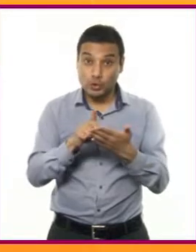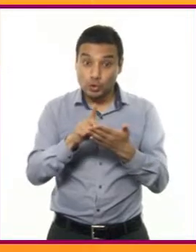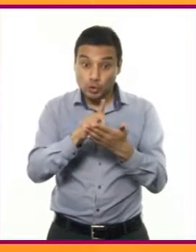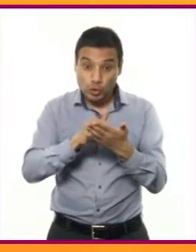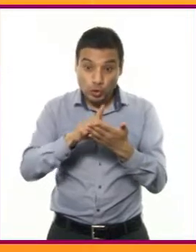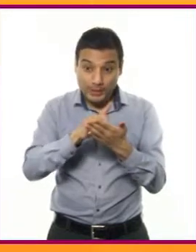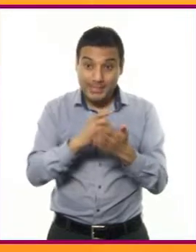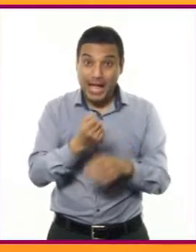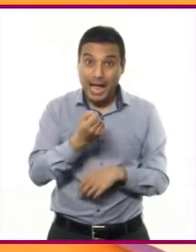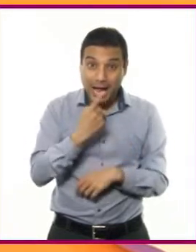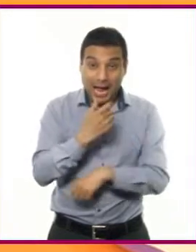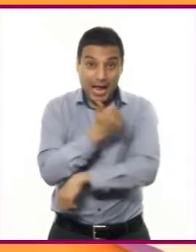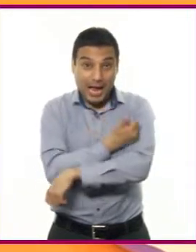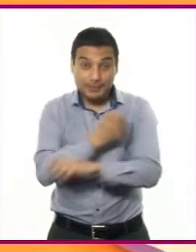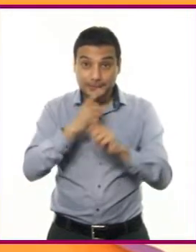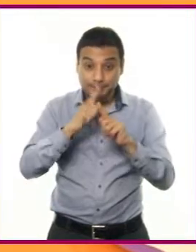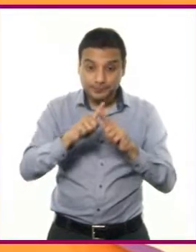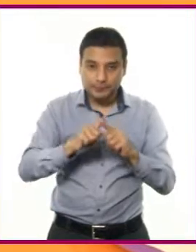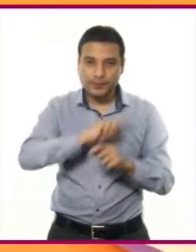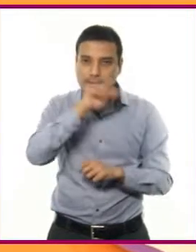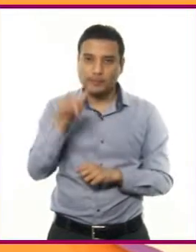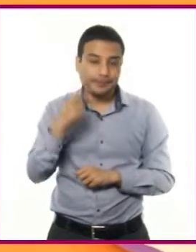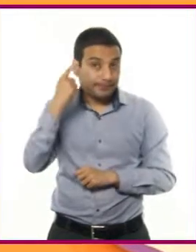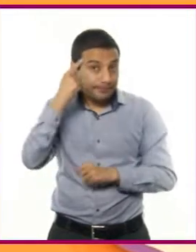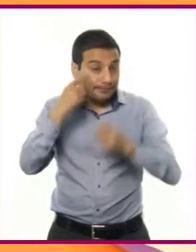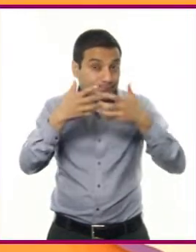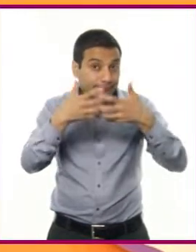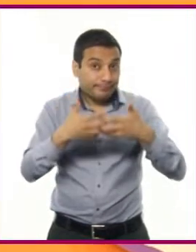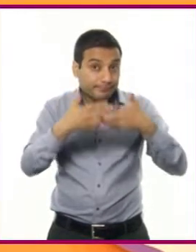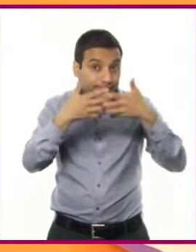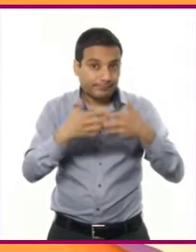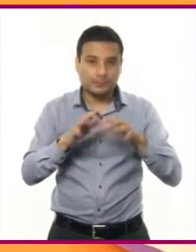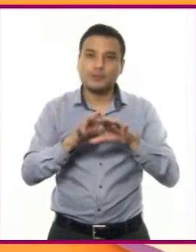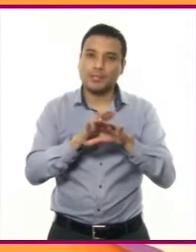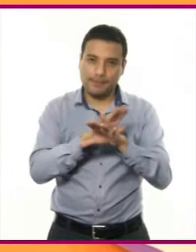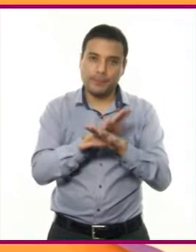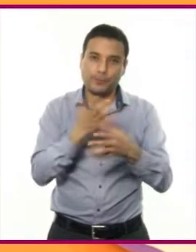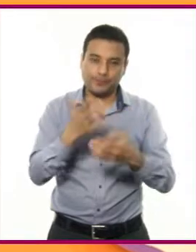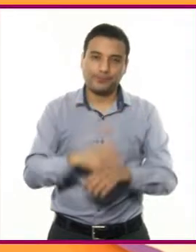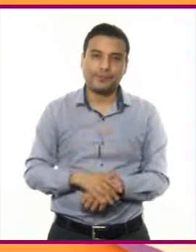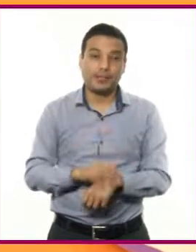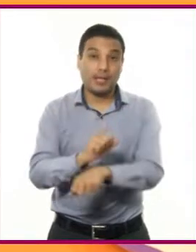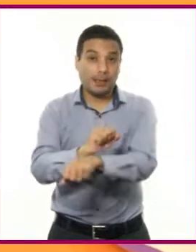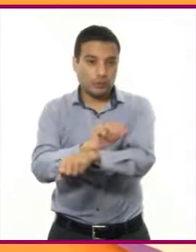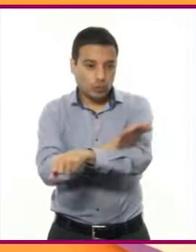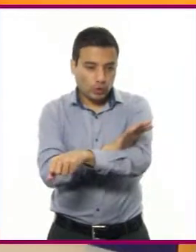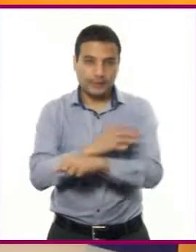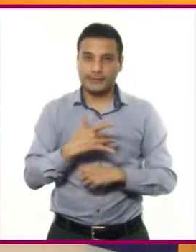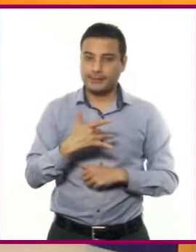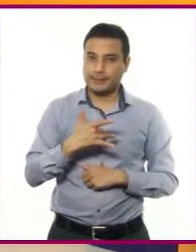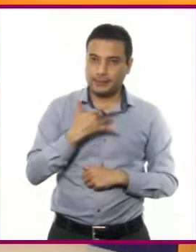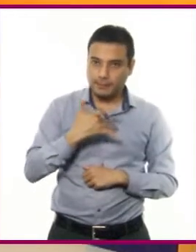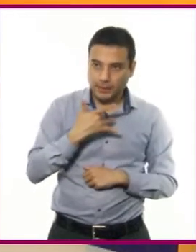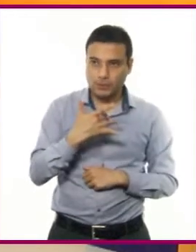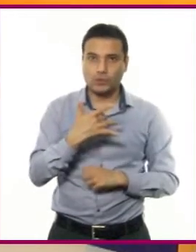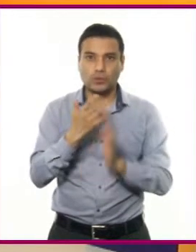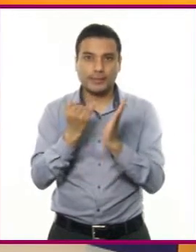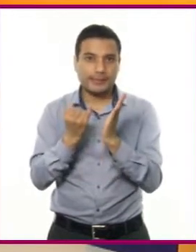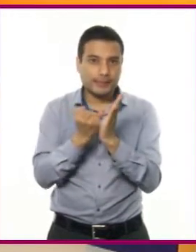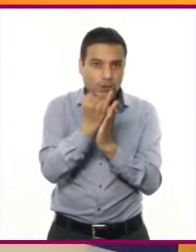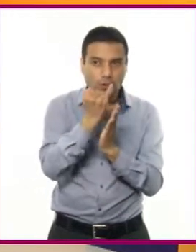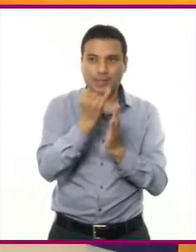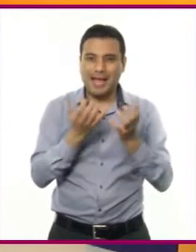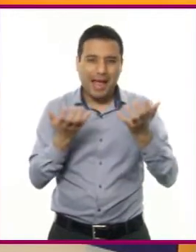y su funcionamiento. Esto impacta las emociones, sentimientos, en la toma de decisiones y